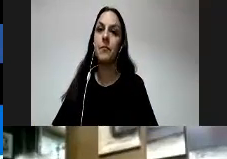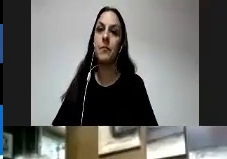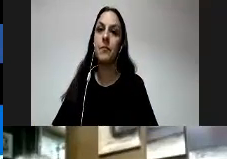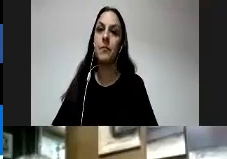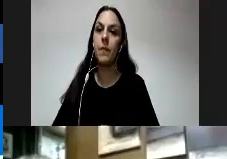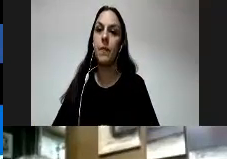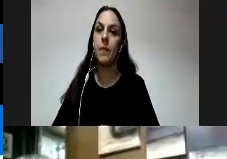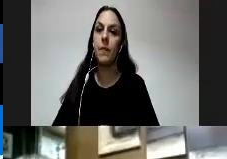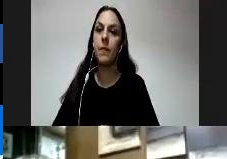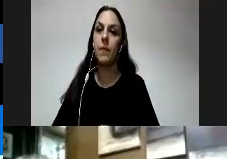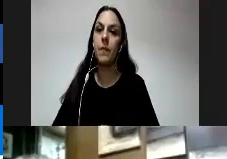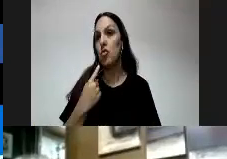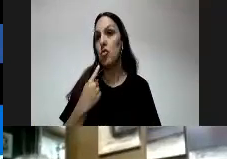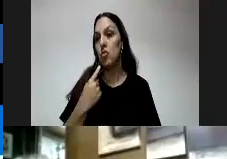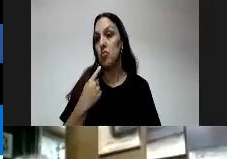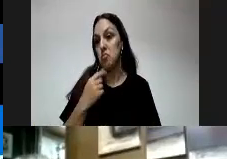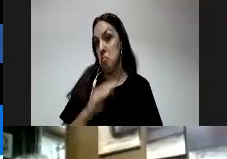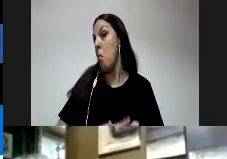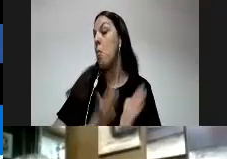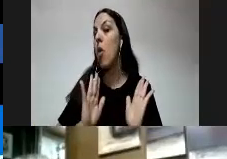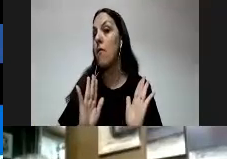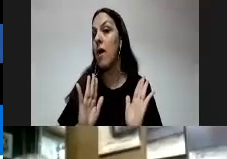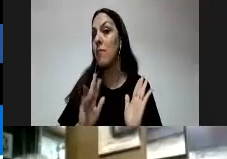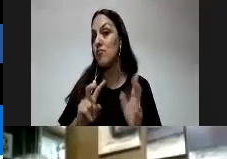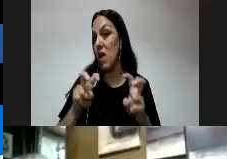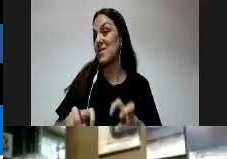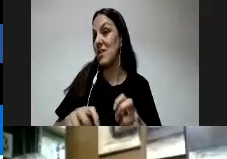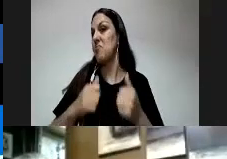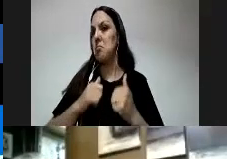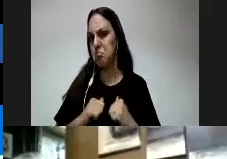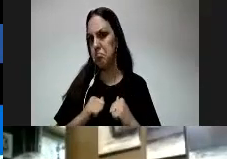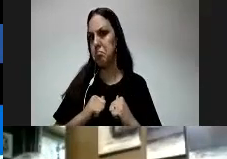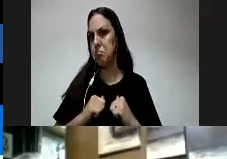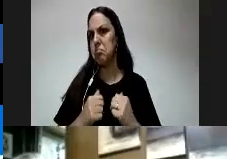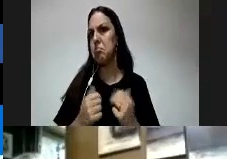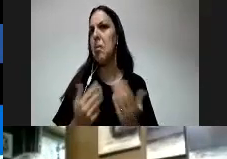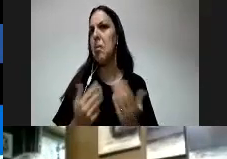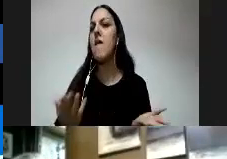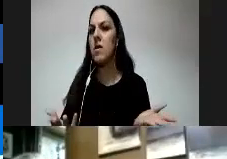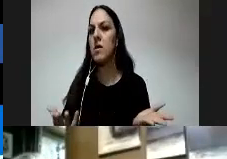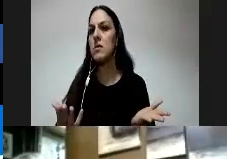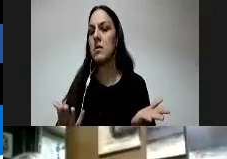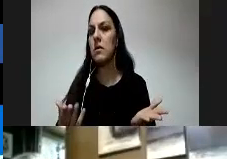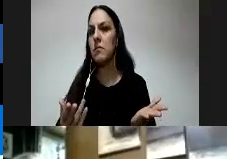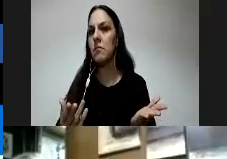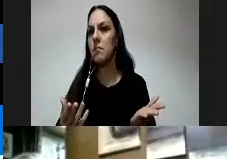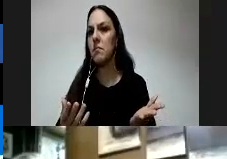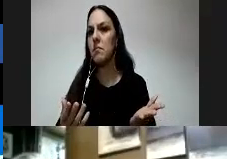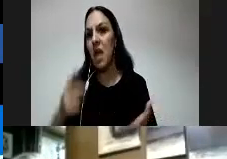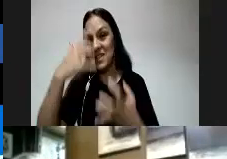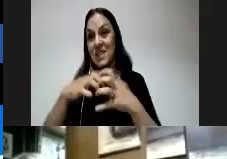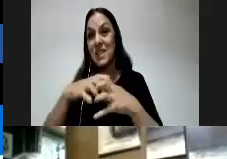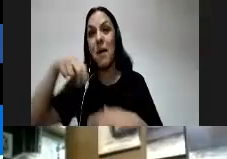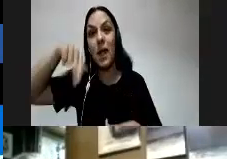Nosotros probamos el tipo de asiento, el sistema es neumático, se desplaza